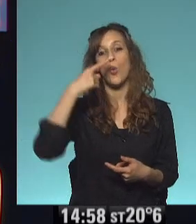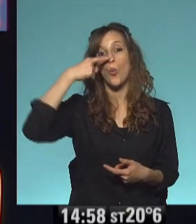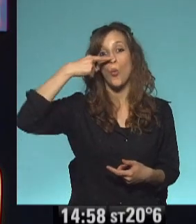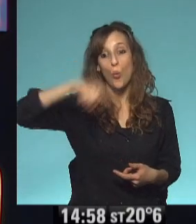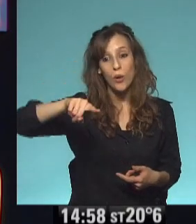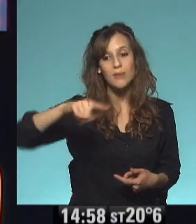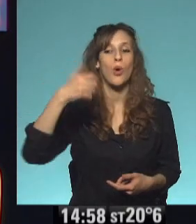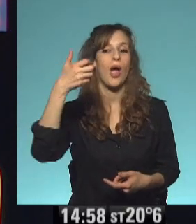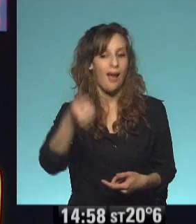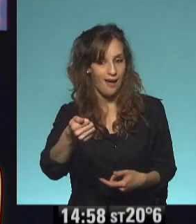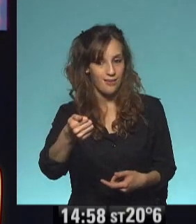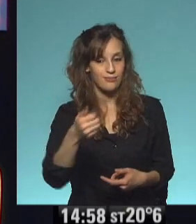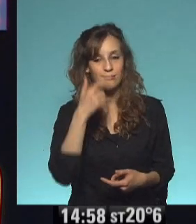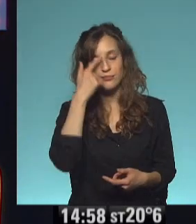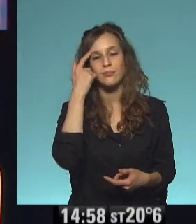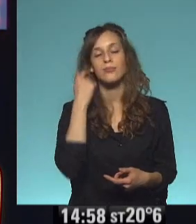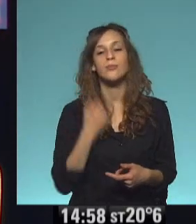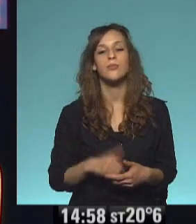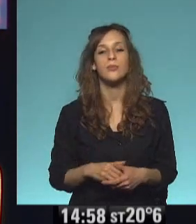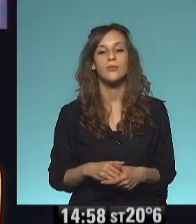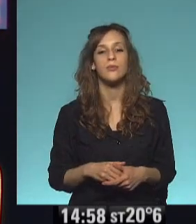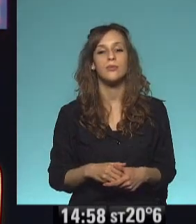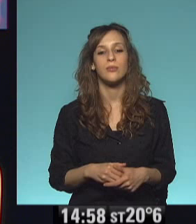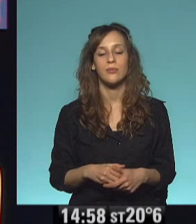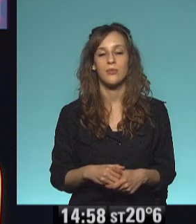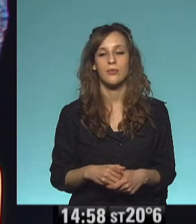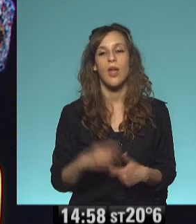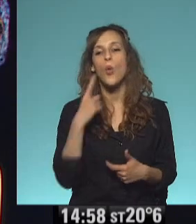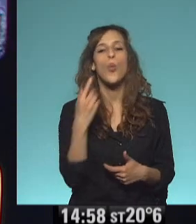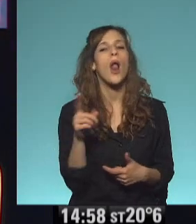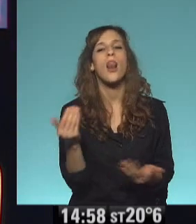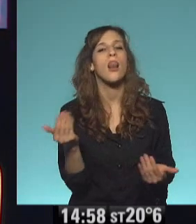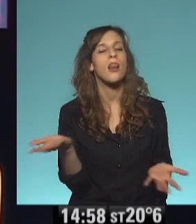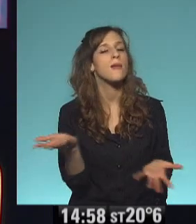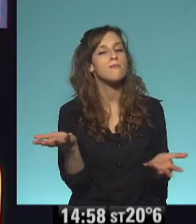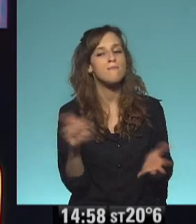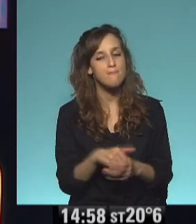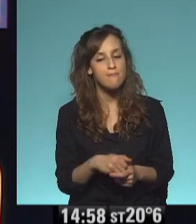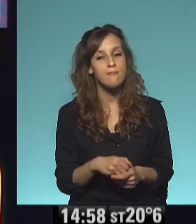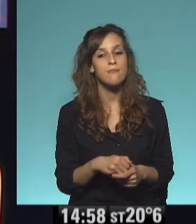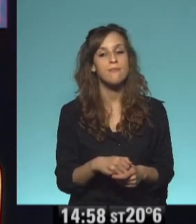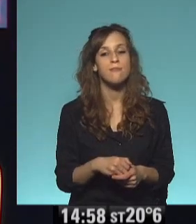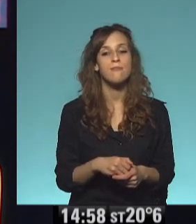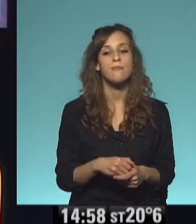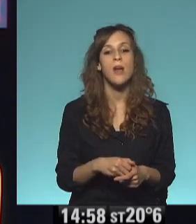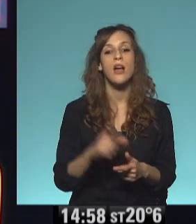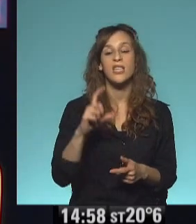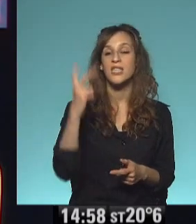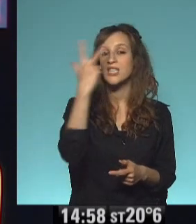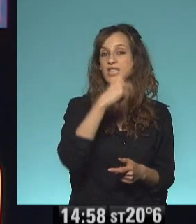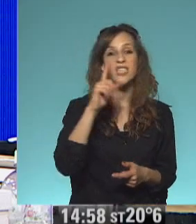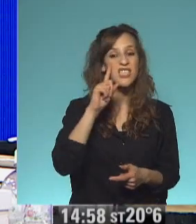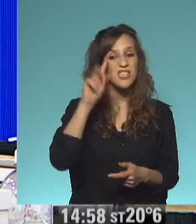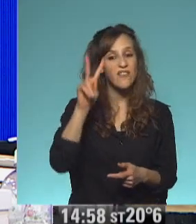Entonces esta no va a ser, solo las que terminan con A. Tenemos esta, una, esta dos, y tres. Esta. Tres Chiva, ¿empieza con A?